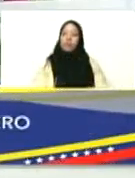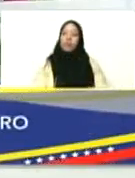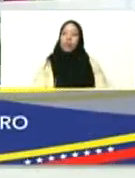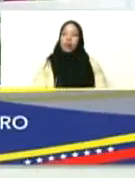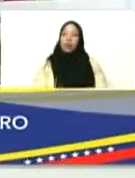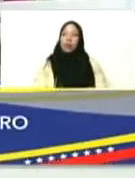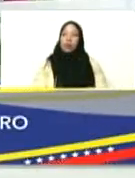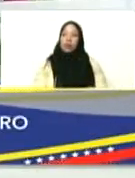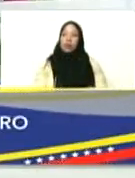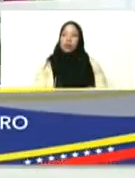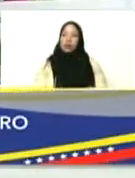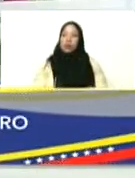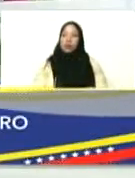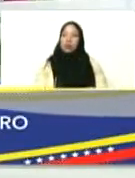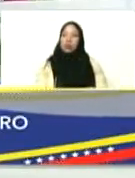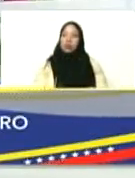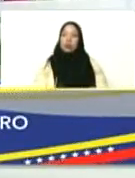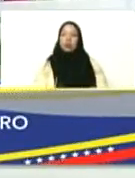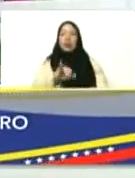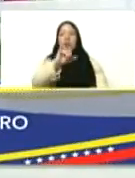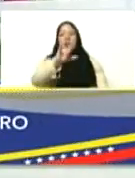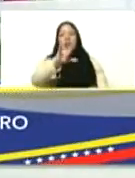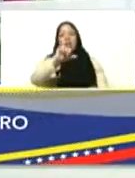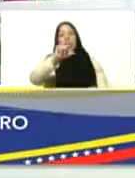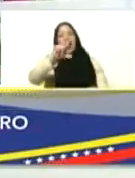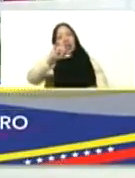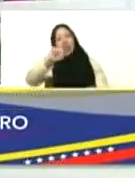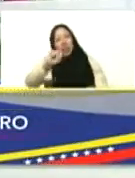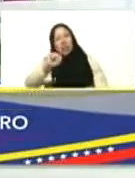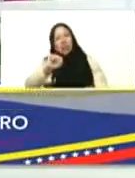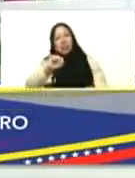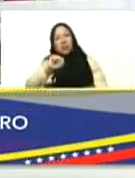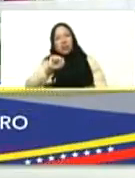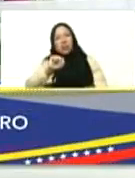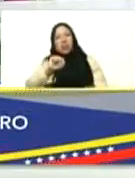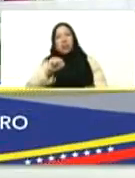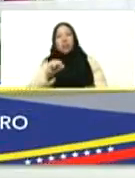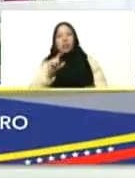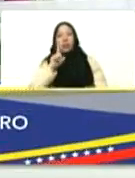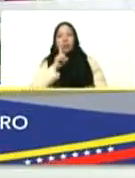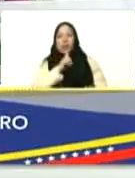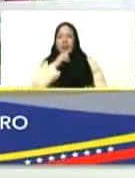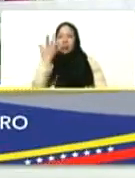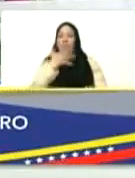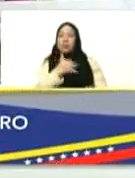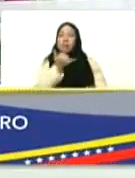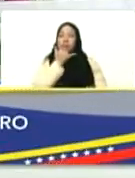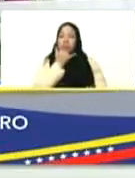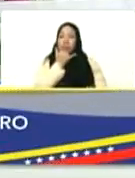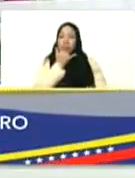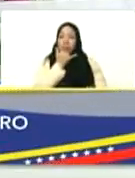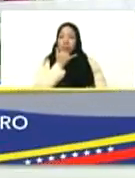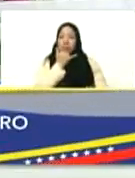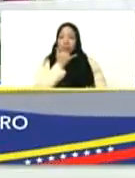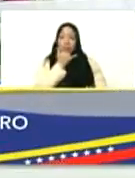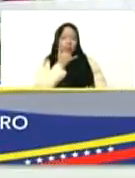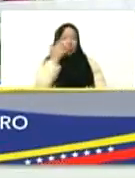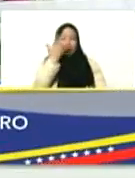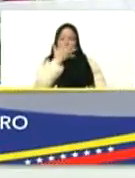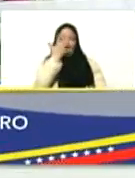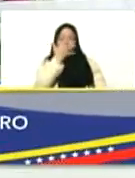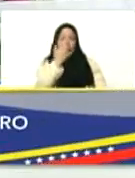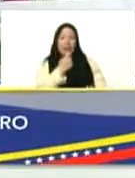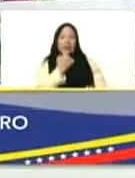Yala Yali. ¿Ah? Y la Yali. Diva y la Yalali.